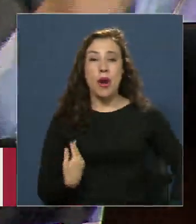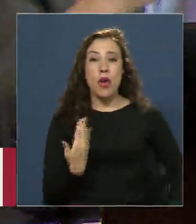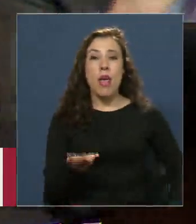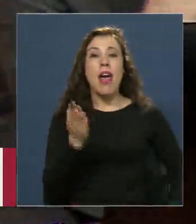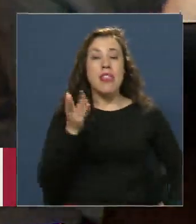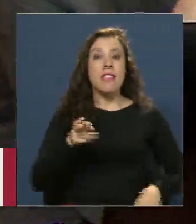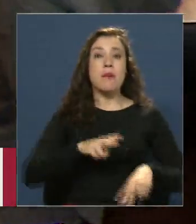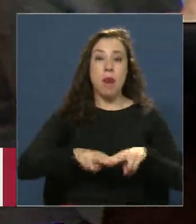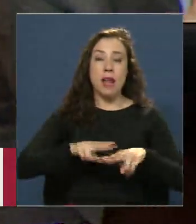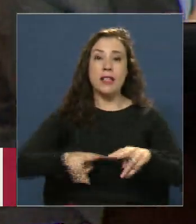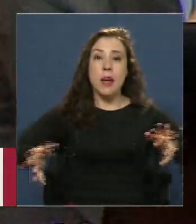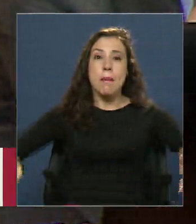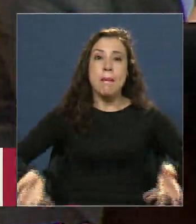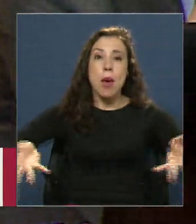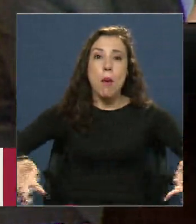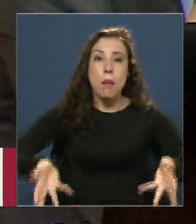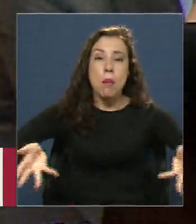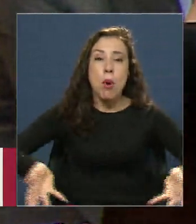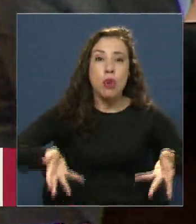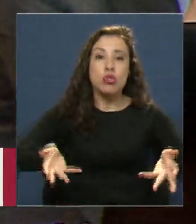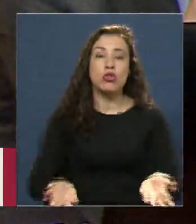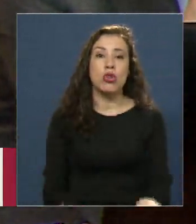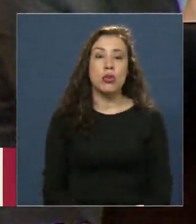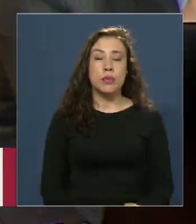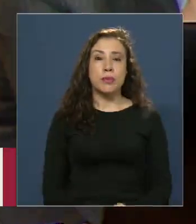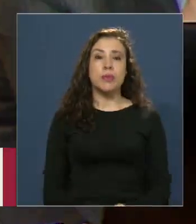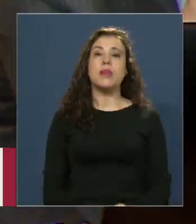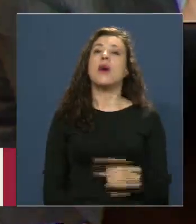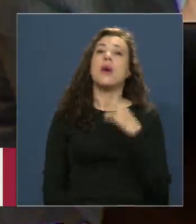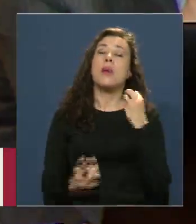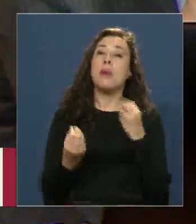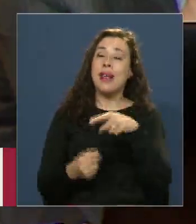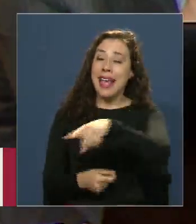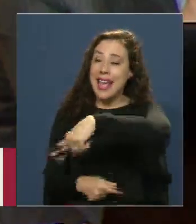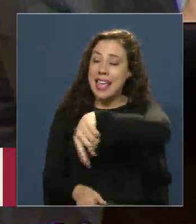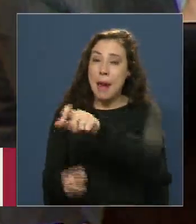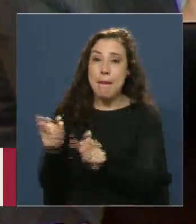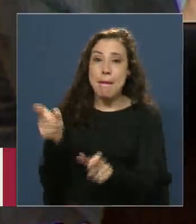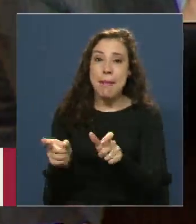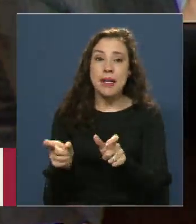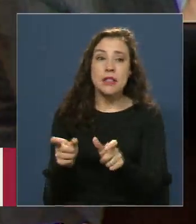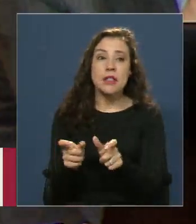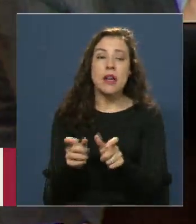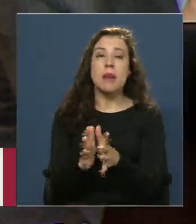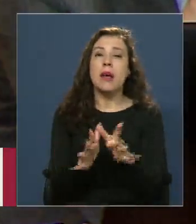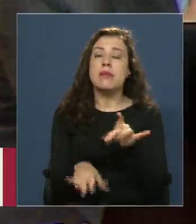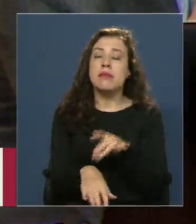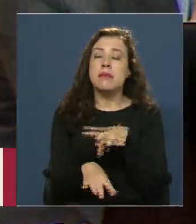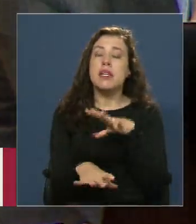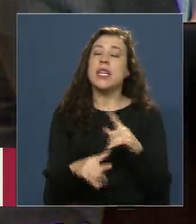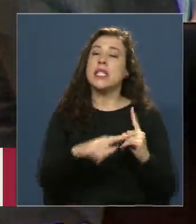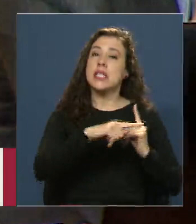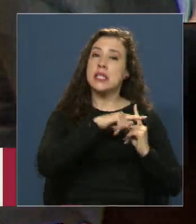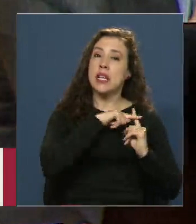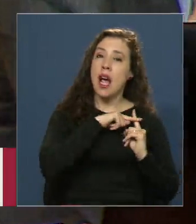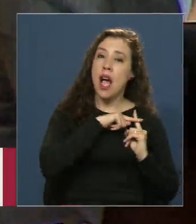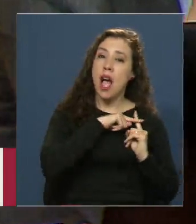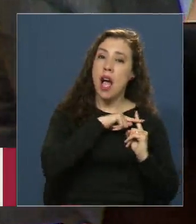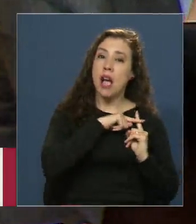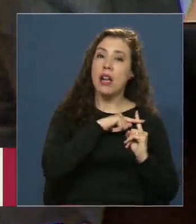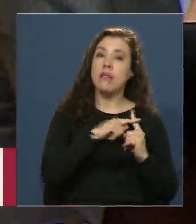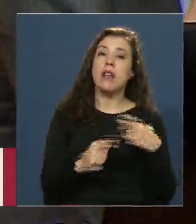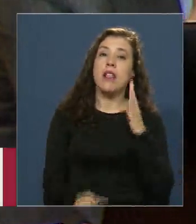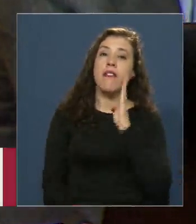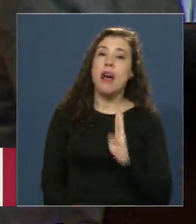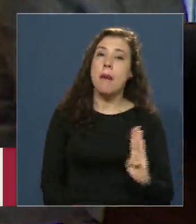implementarlo, promocionarlo e impulsarlo, porque serán esas personas las más vulnerables y sacrificadas quienes